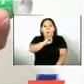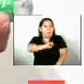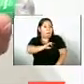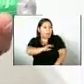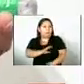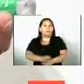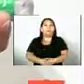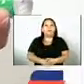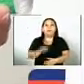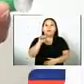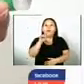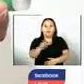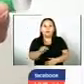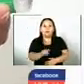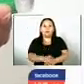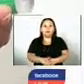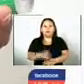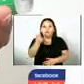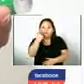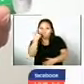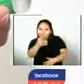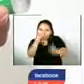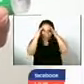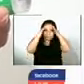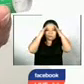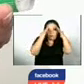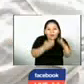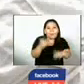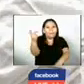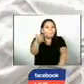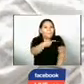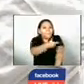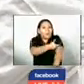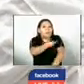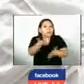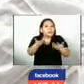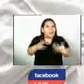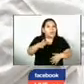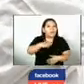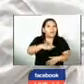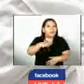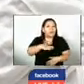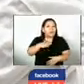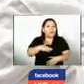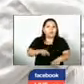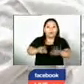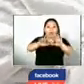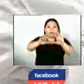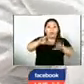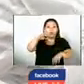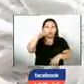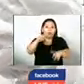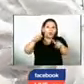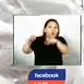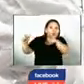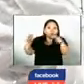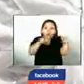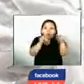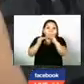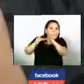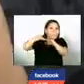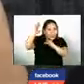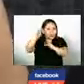principalmente se va a enfocar esta vacunación en aquellas que ya tienen más de 80 años de edad